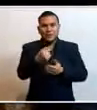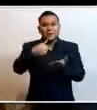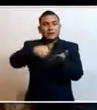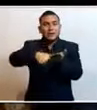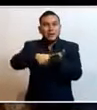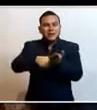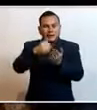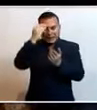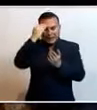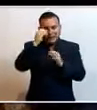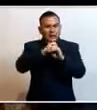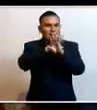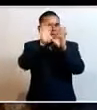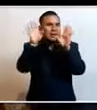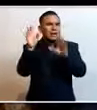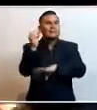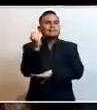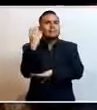en emergencia.